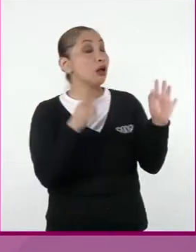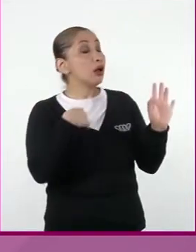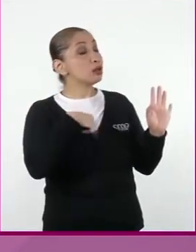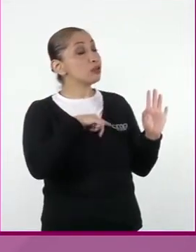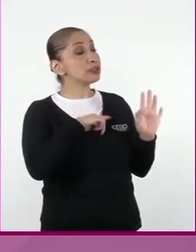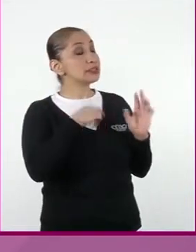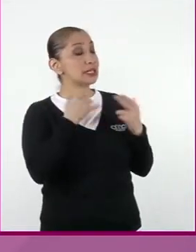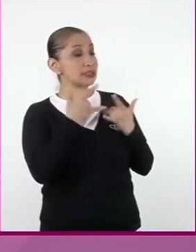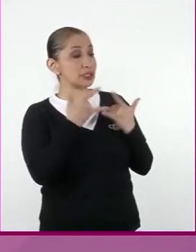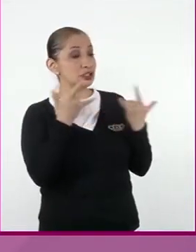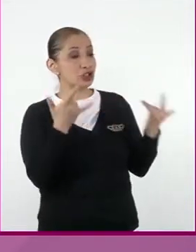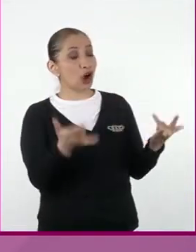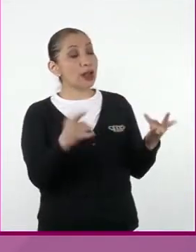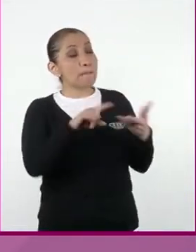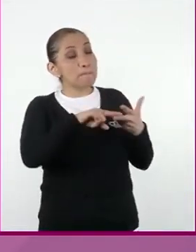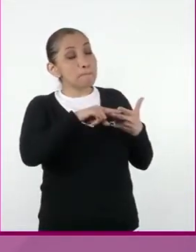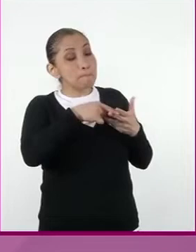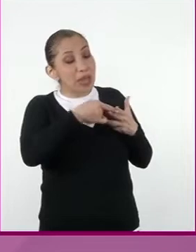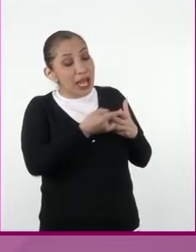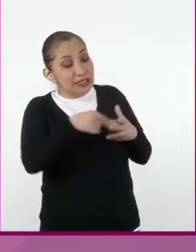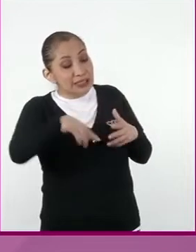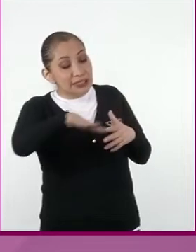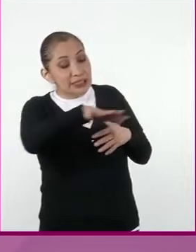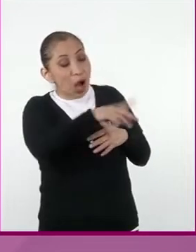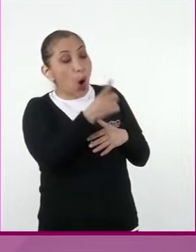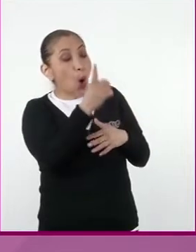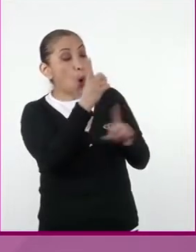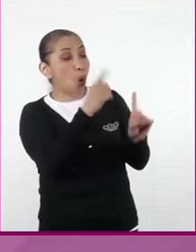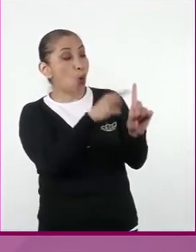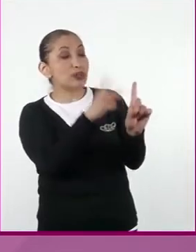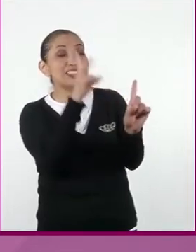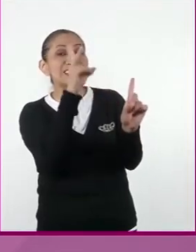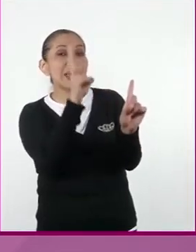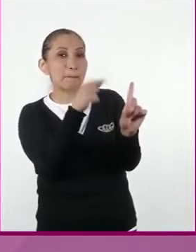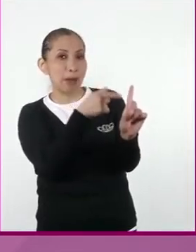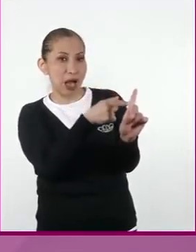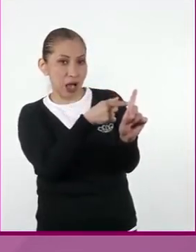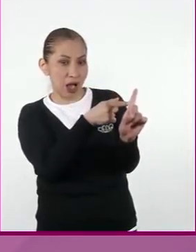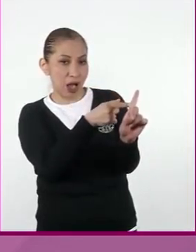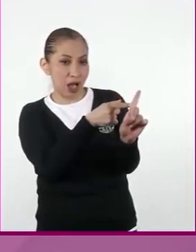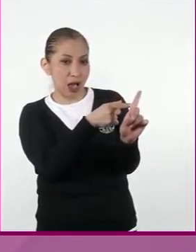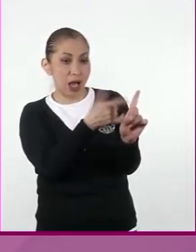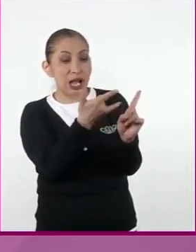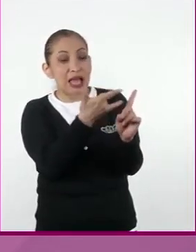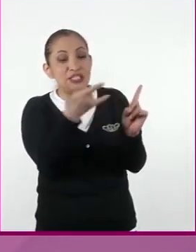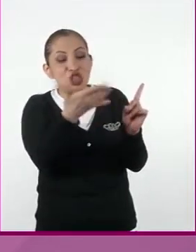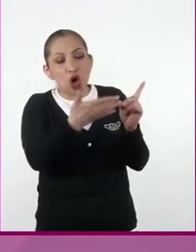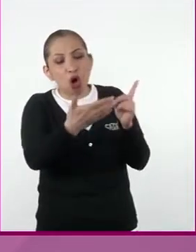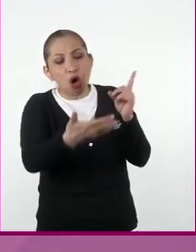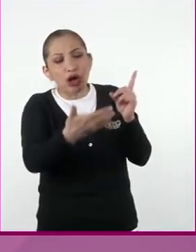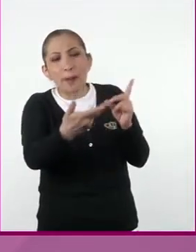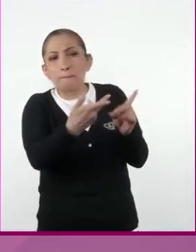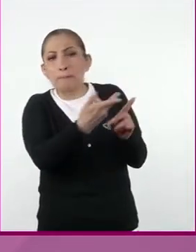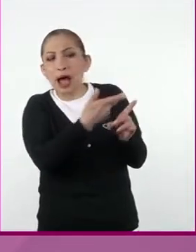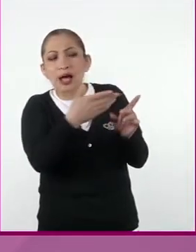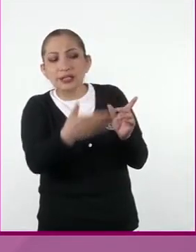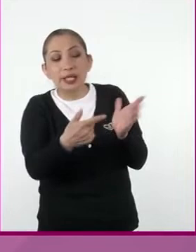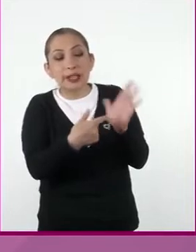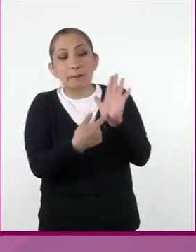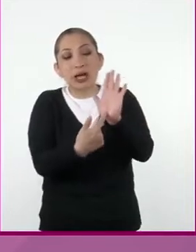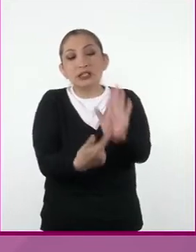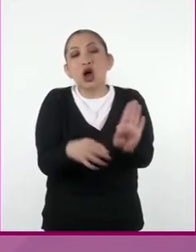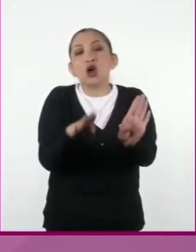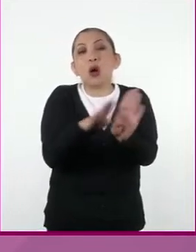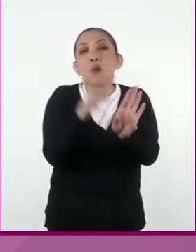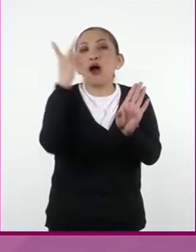Nuestras historias se desenvuelven a partir de un solo tema. Los acontecimientos que vivimos se presentan